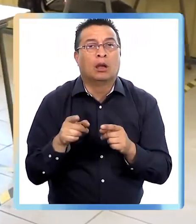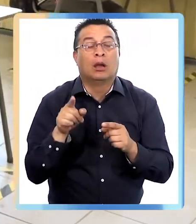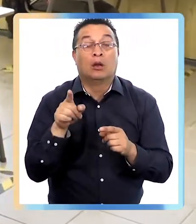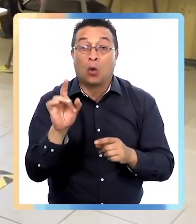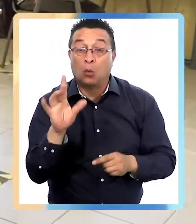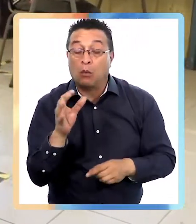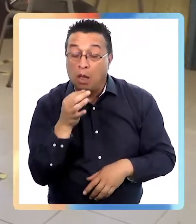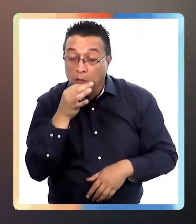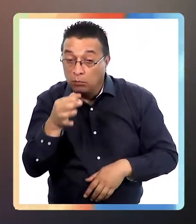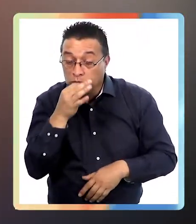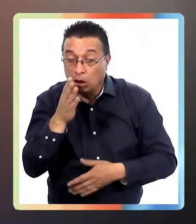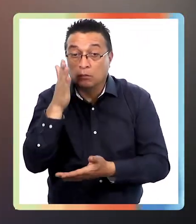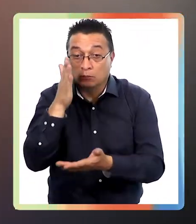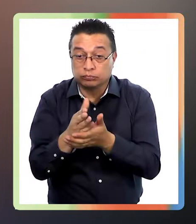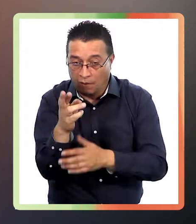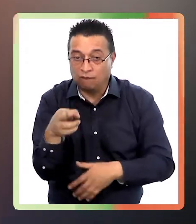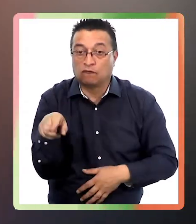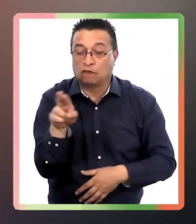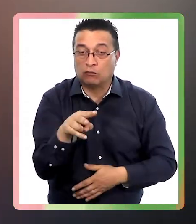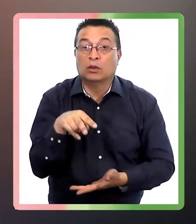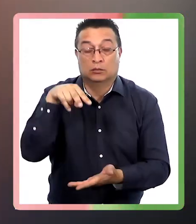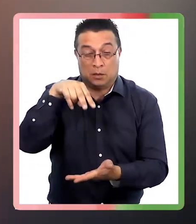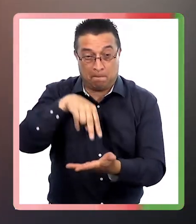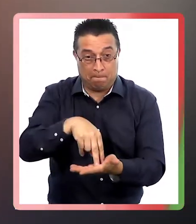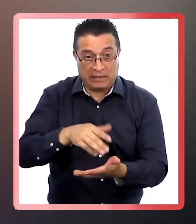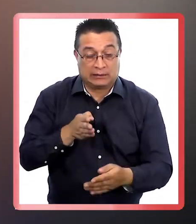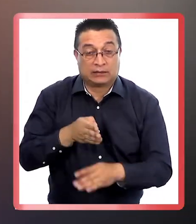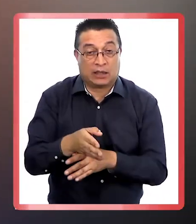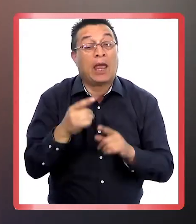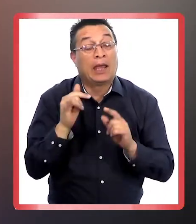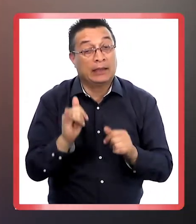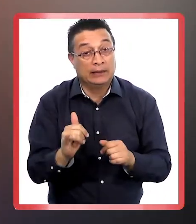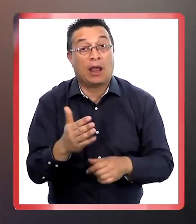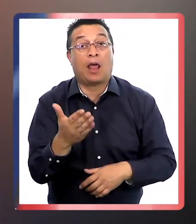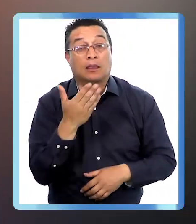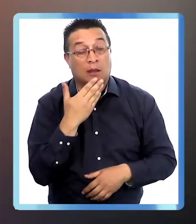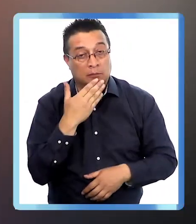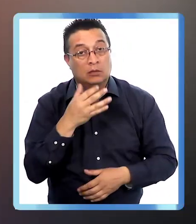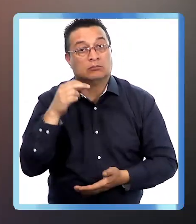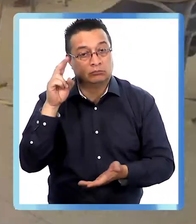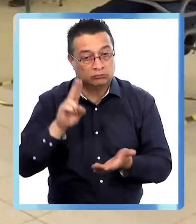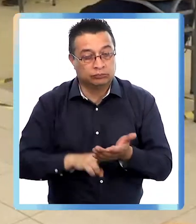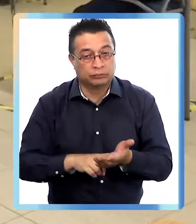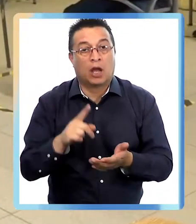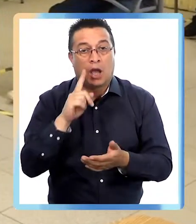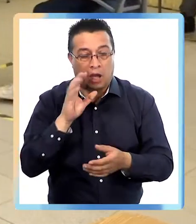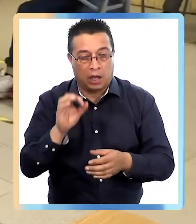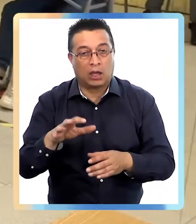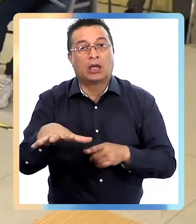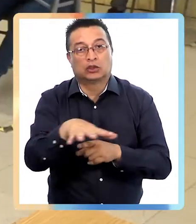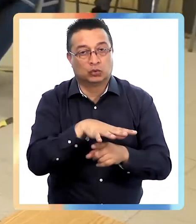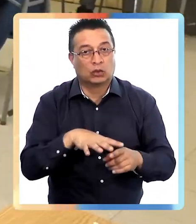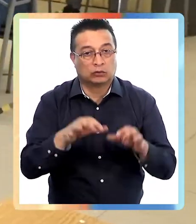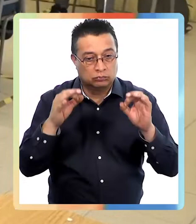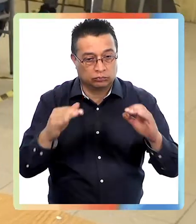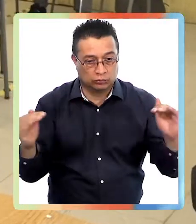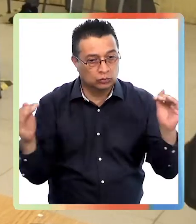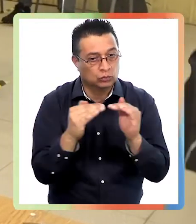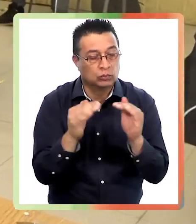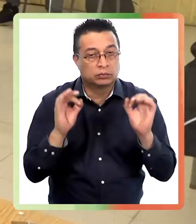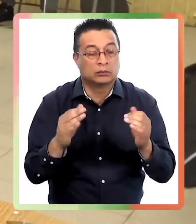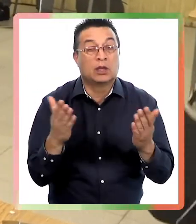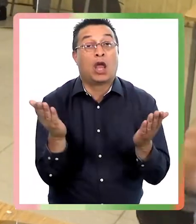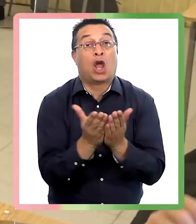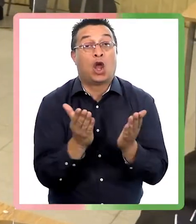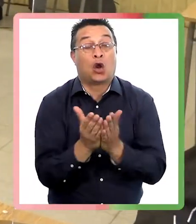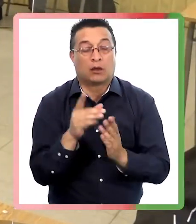y decretar el retorno a la presencialidad y otra es que efectivamente estén los recursos y las condiciones para ello. Esto de que los colegios sean